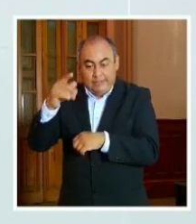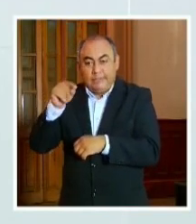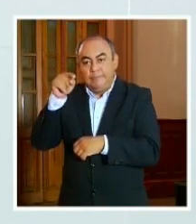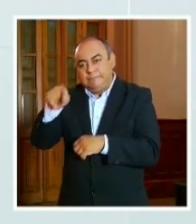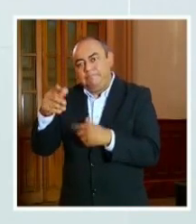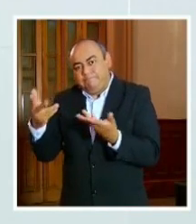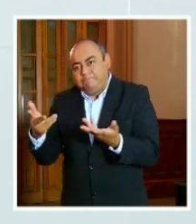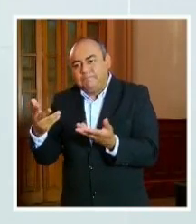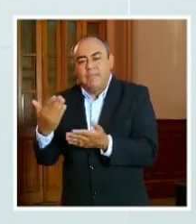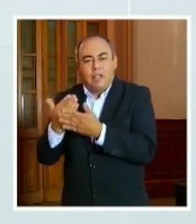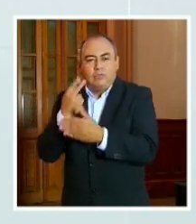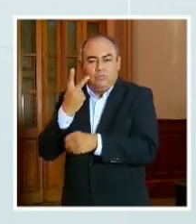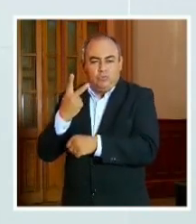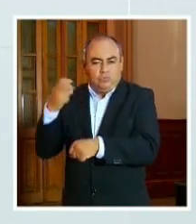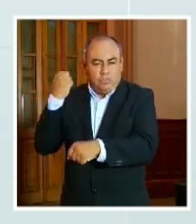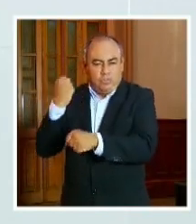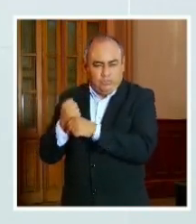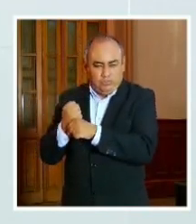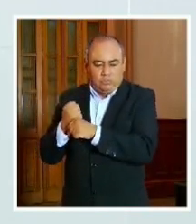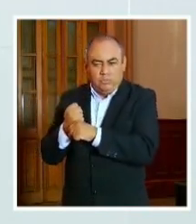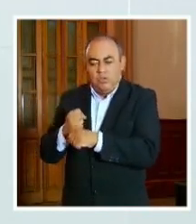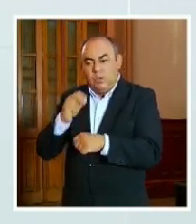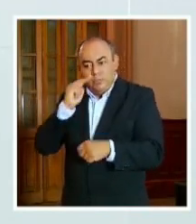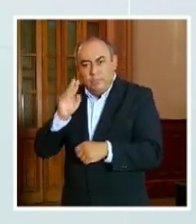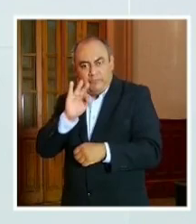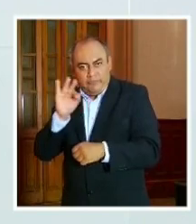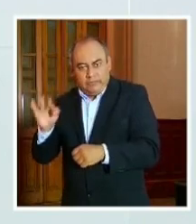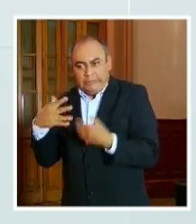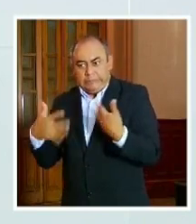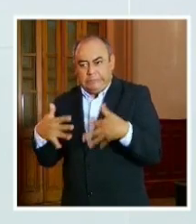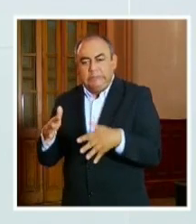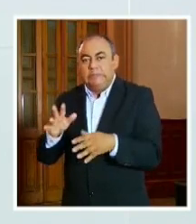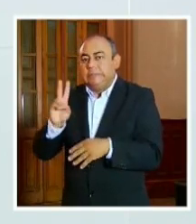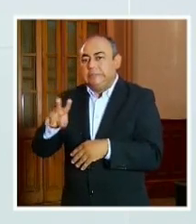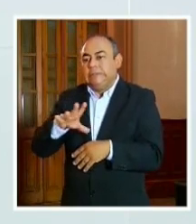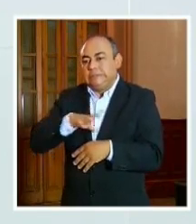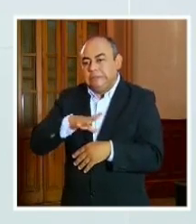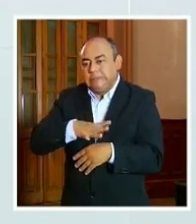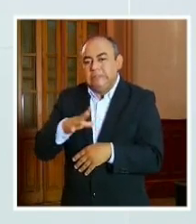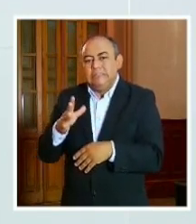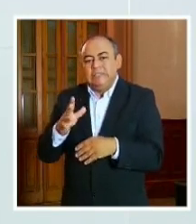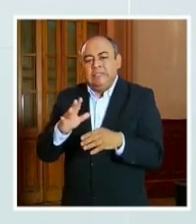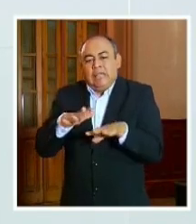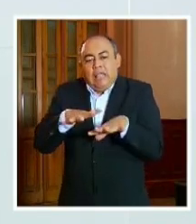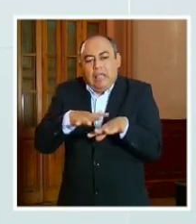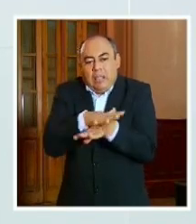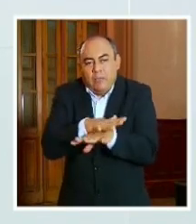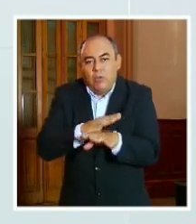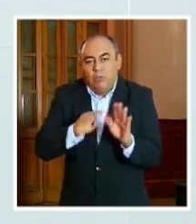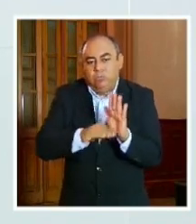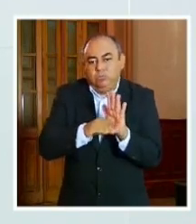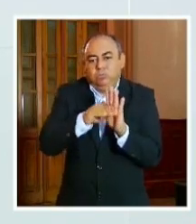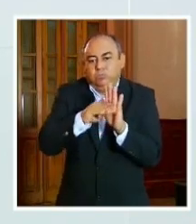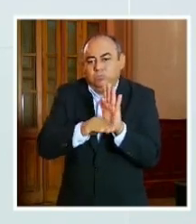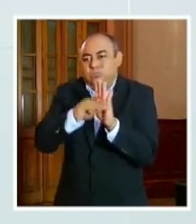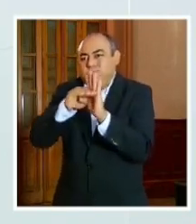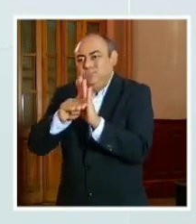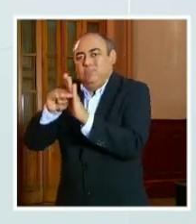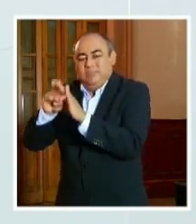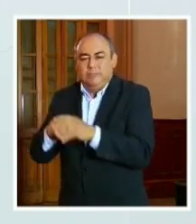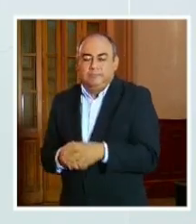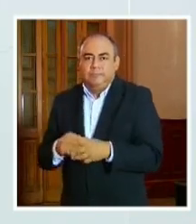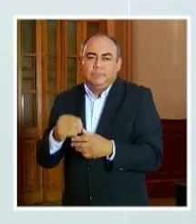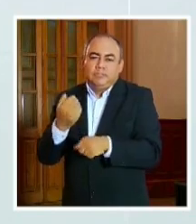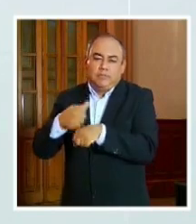los últimos 2 años hemos visto fechas importantes que impactan en los indicadores. Semana Santa, Día